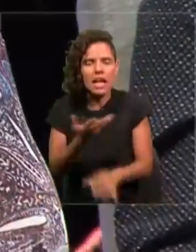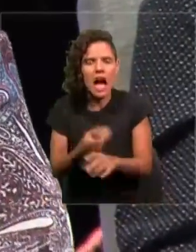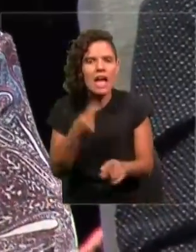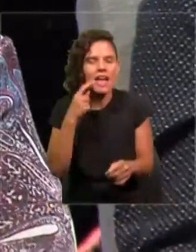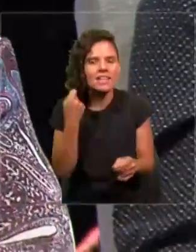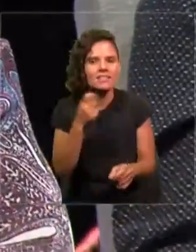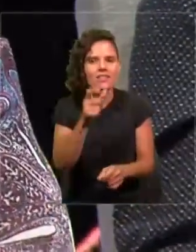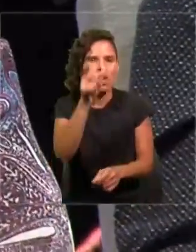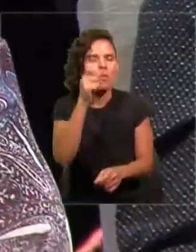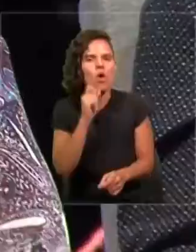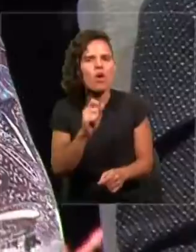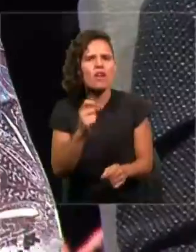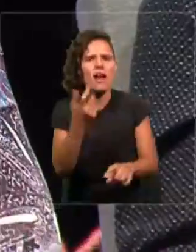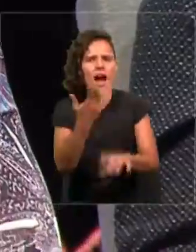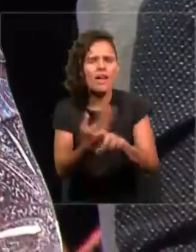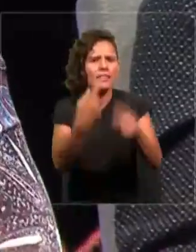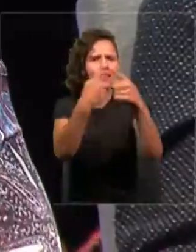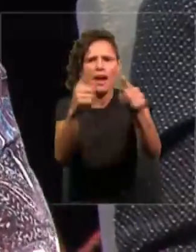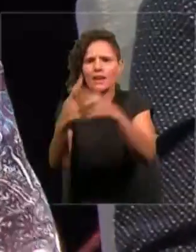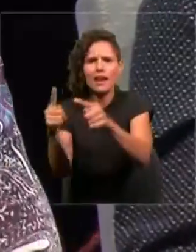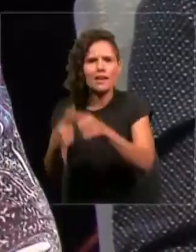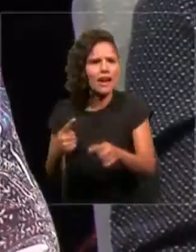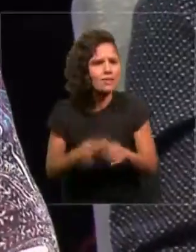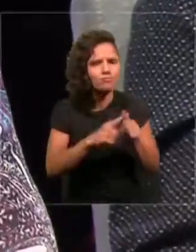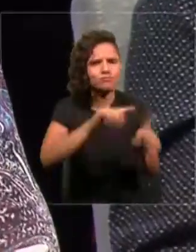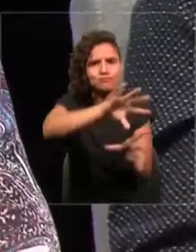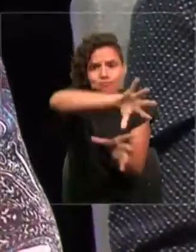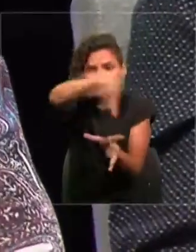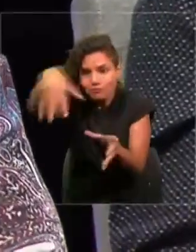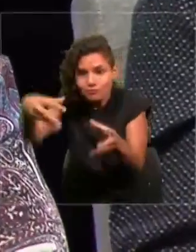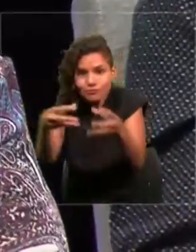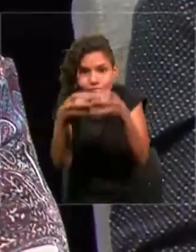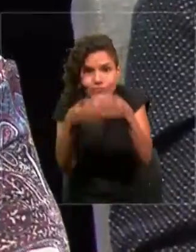diversidad y, sobre todo, la jerarquización.